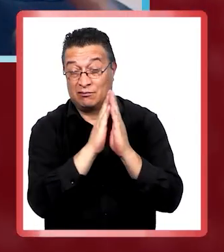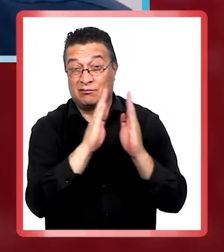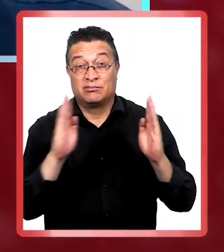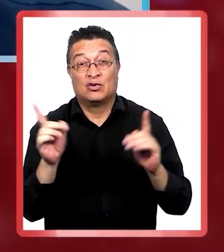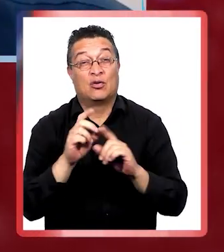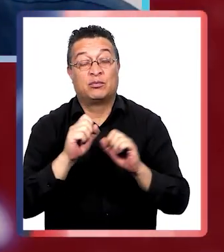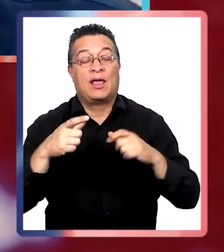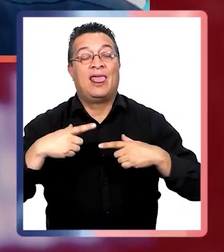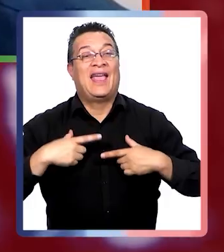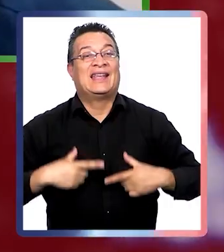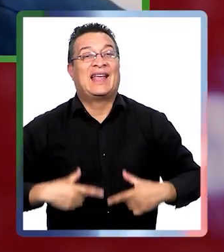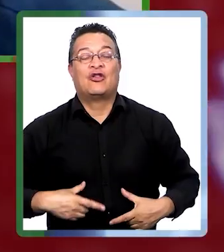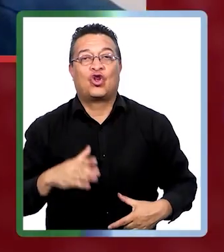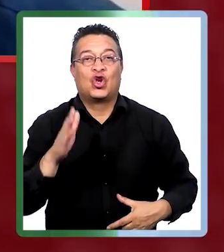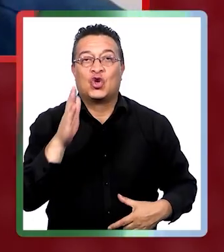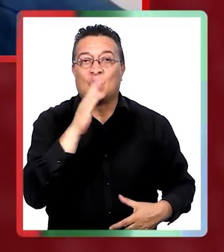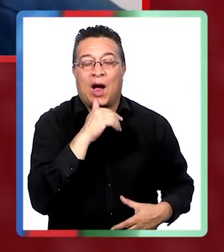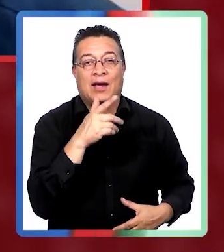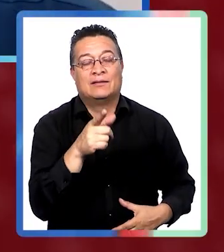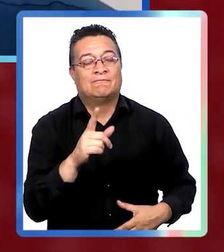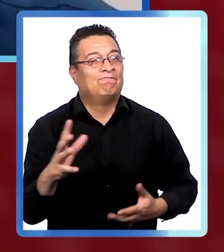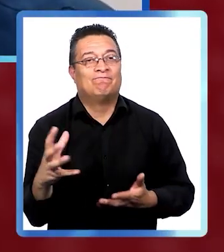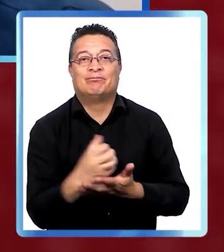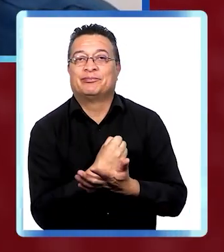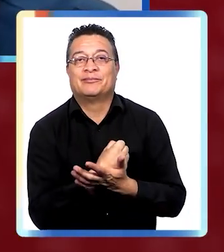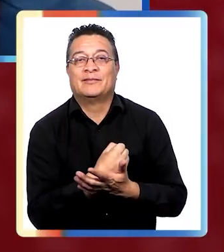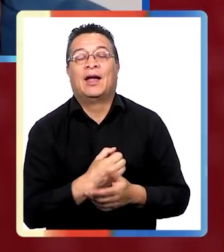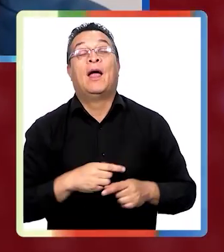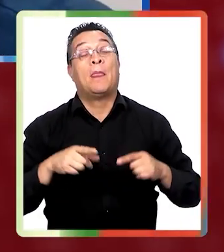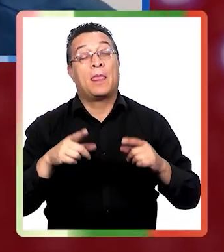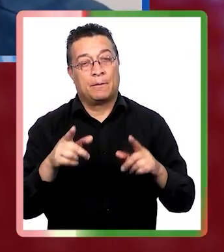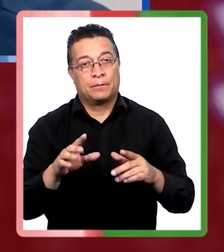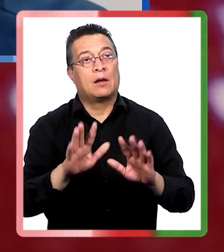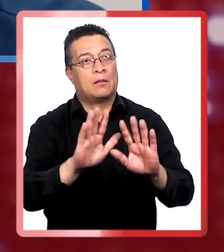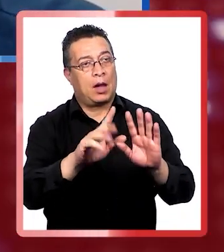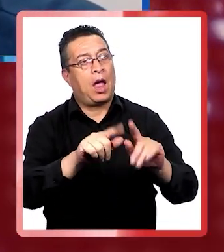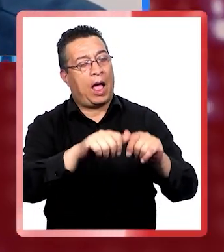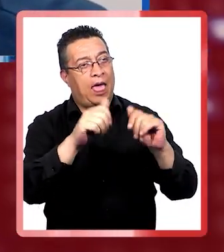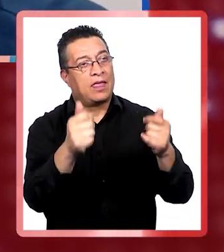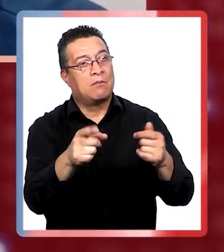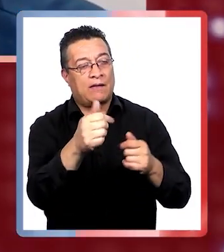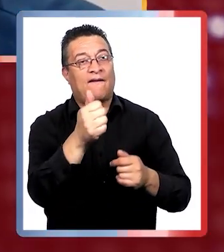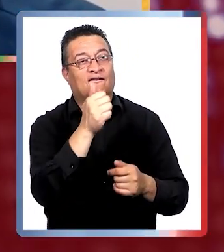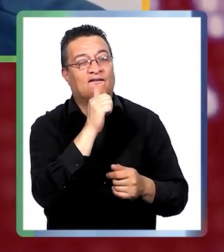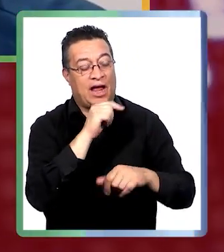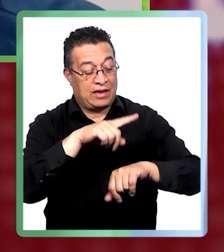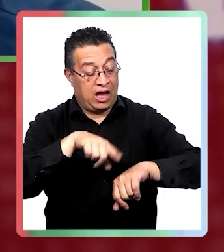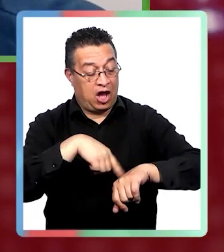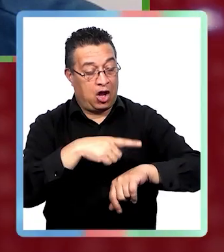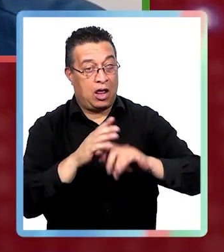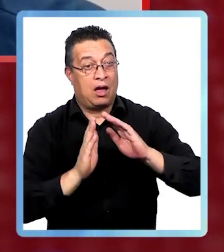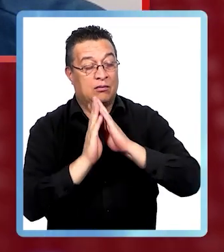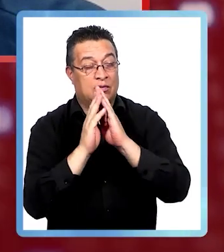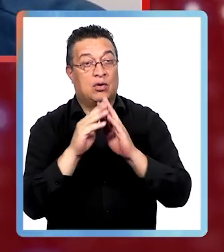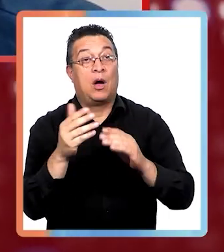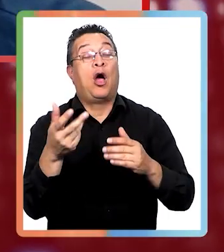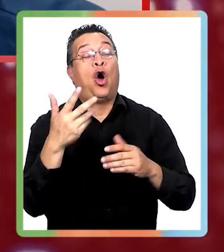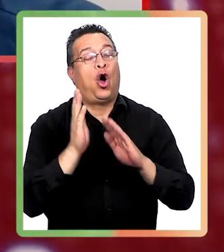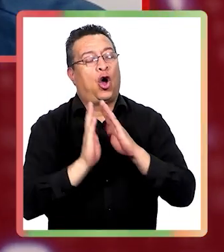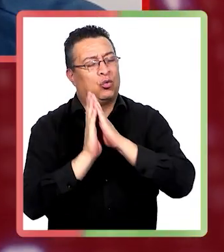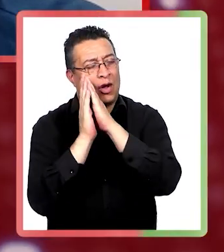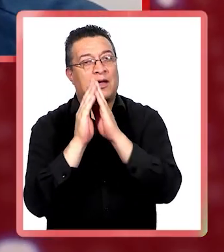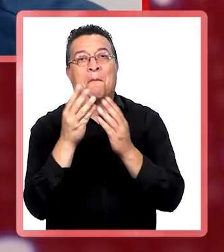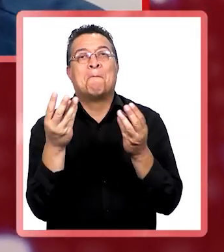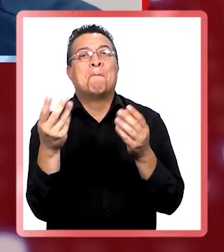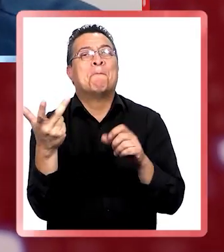corresponde y no logran el descanso adecuado. Sí, porque más encima ante la falta de estas horas de sueño o ante la